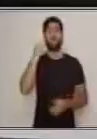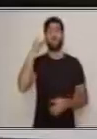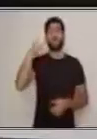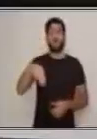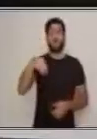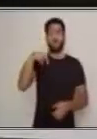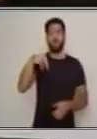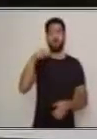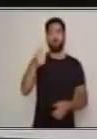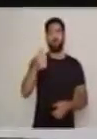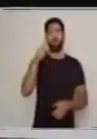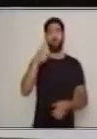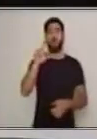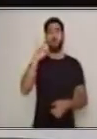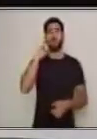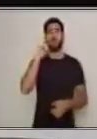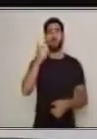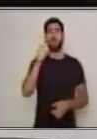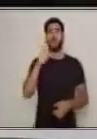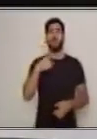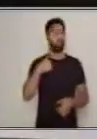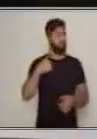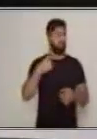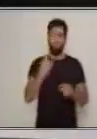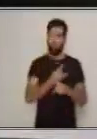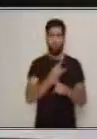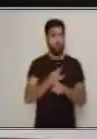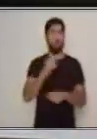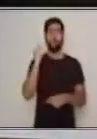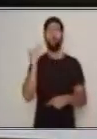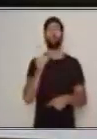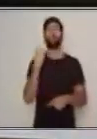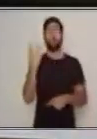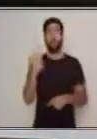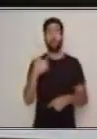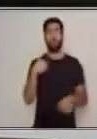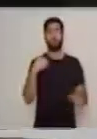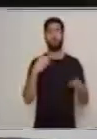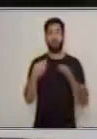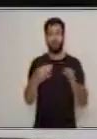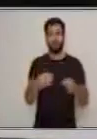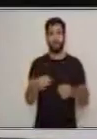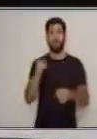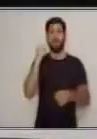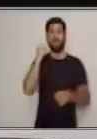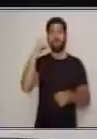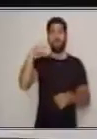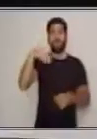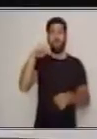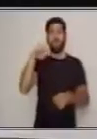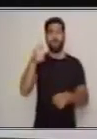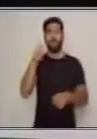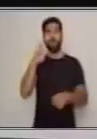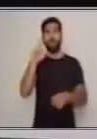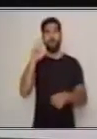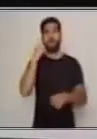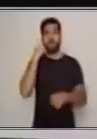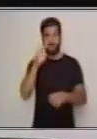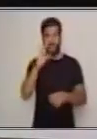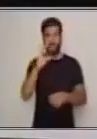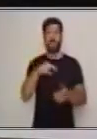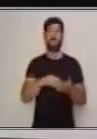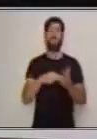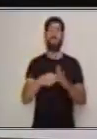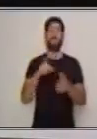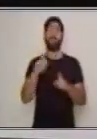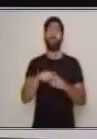palabra imparcial al inicio, ¿por qué? Te voy a explicar. Imparcial quiere decir neutro. Cuando tú realizas una